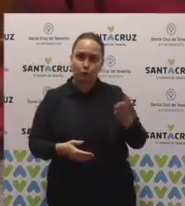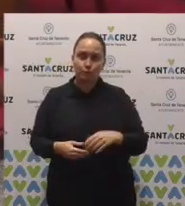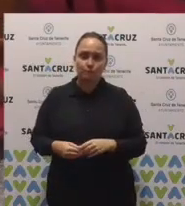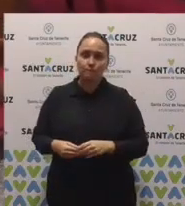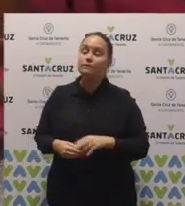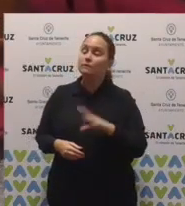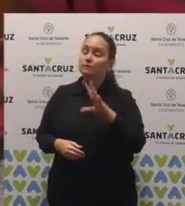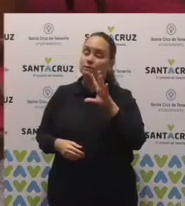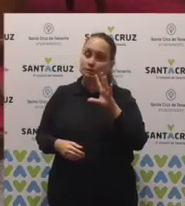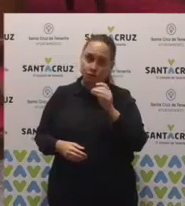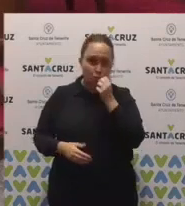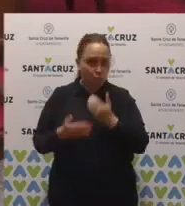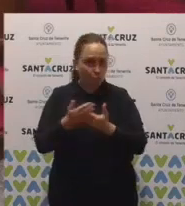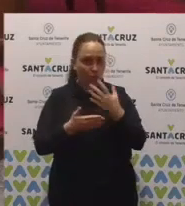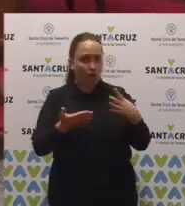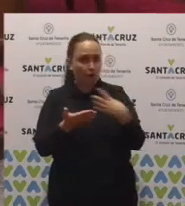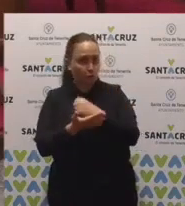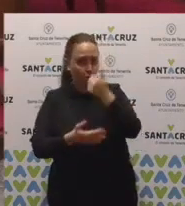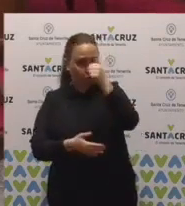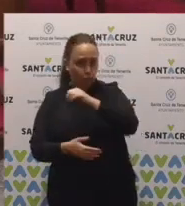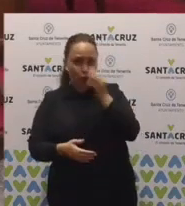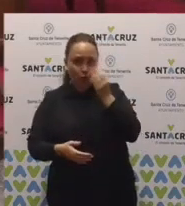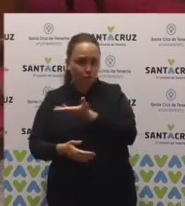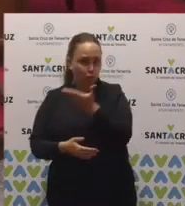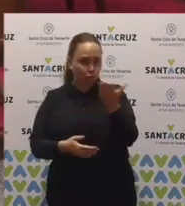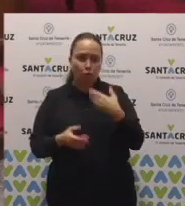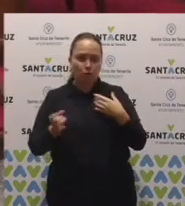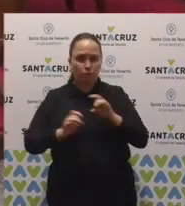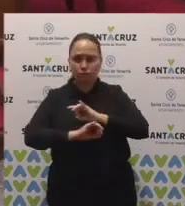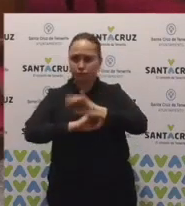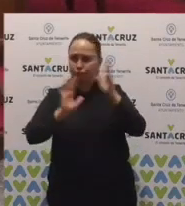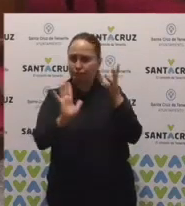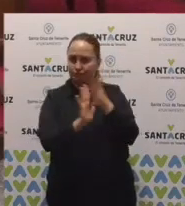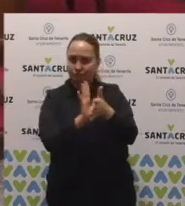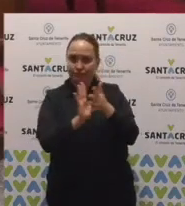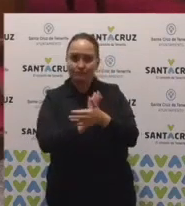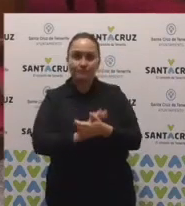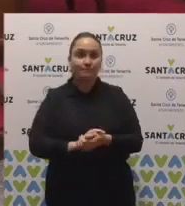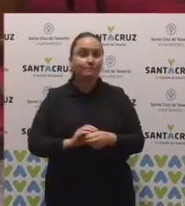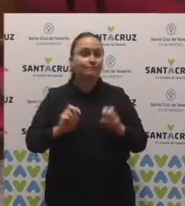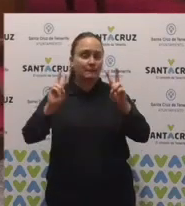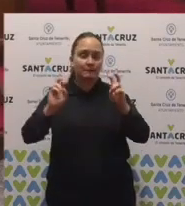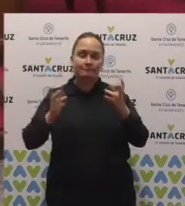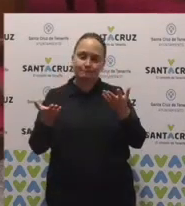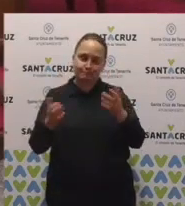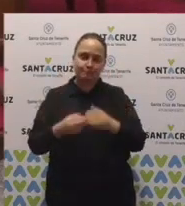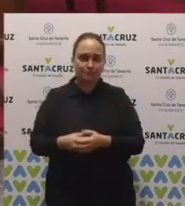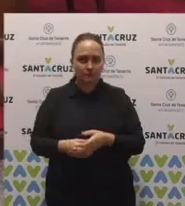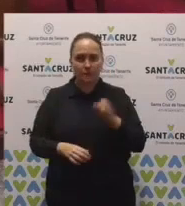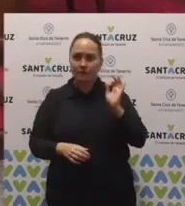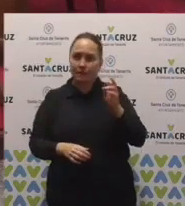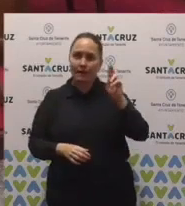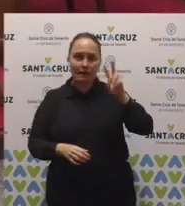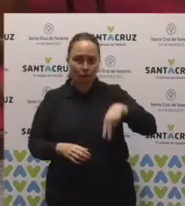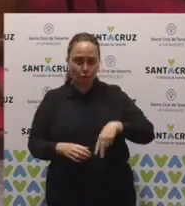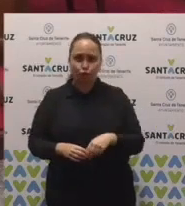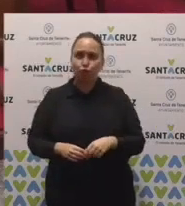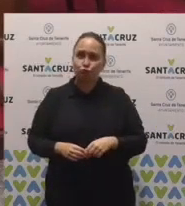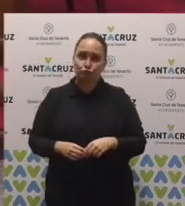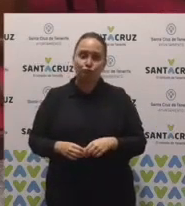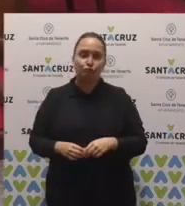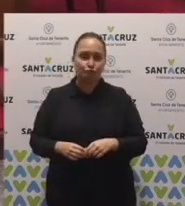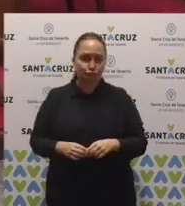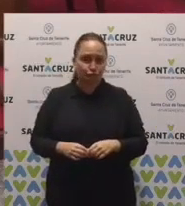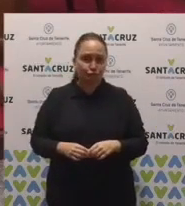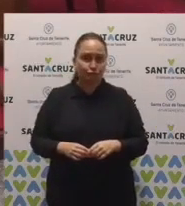sí buenos días a todos a todos yo lo aclaro el tema tiene razón que efectivamente el enlace que dirigía a